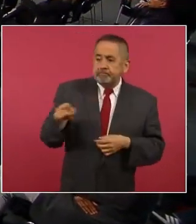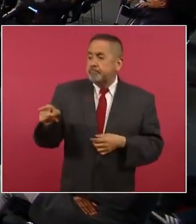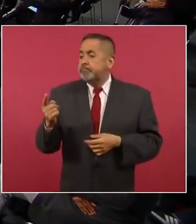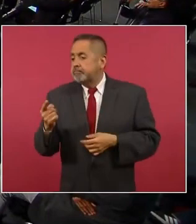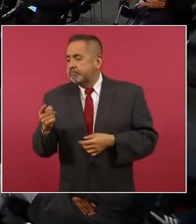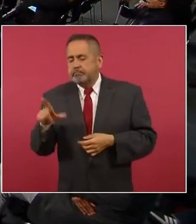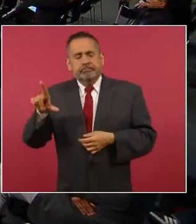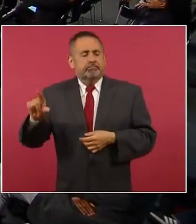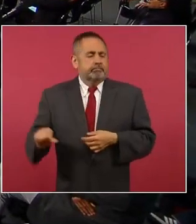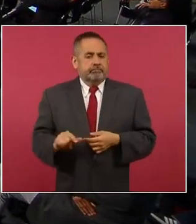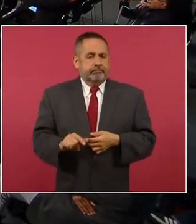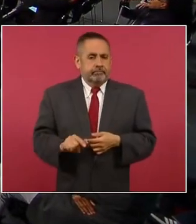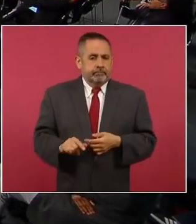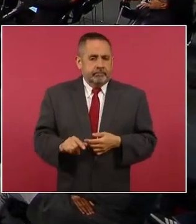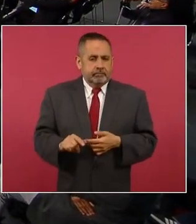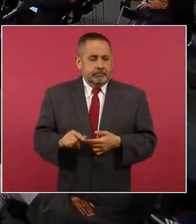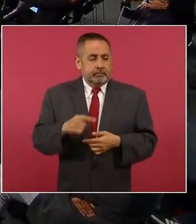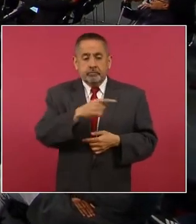de esos, ¿no?,